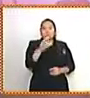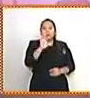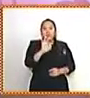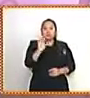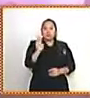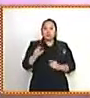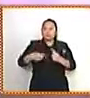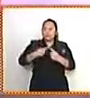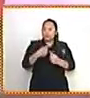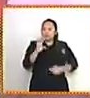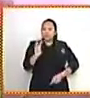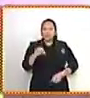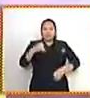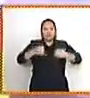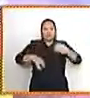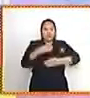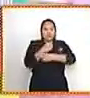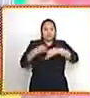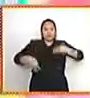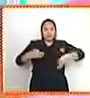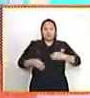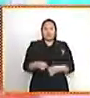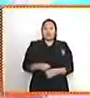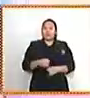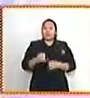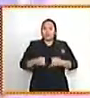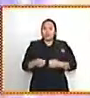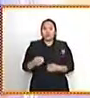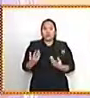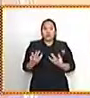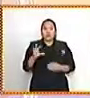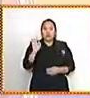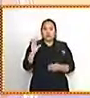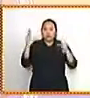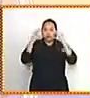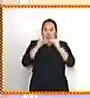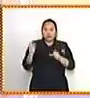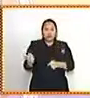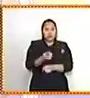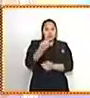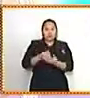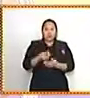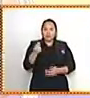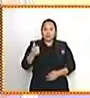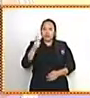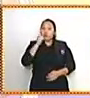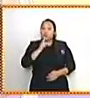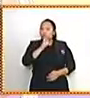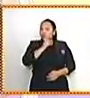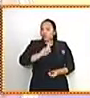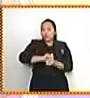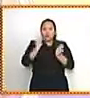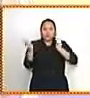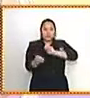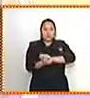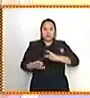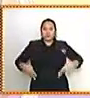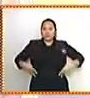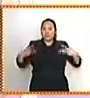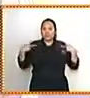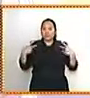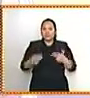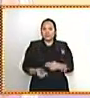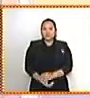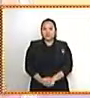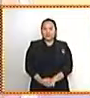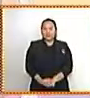Felicidades. Jugadoras, los espero en el sorteo de las 9 de la noche para que sigan ganando mucho dinero. Y recuerda que el loto te cambia la vida.